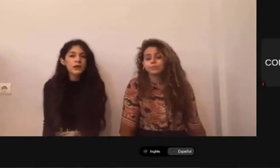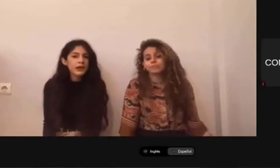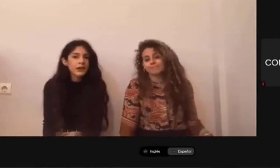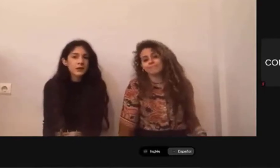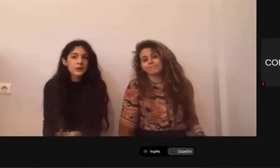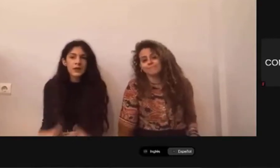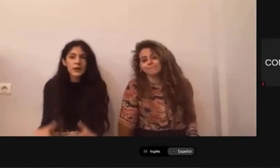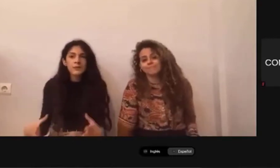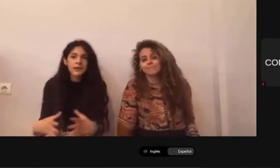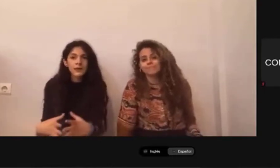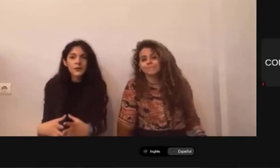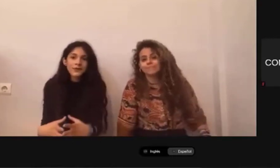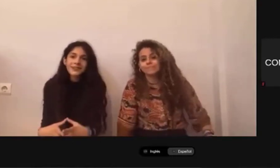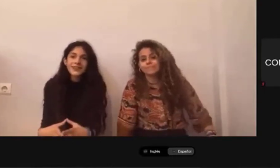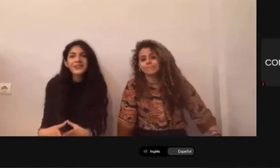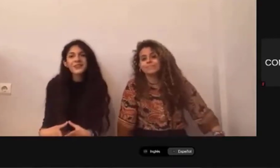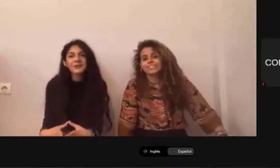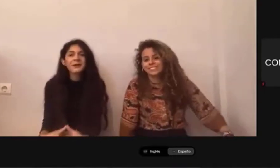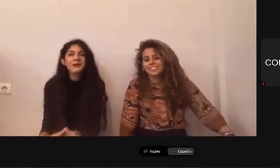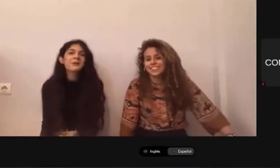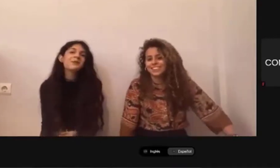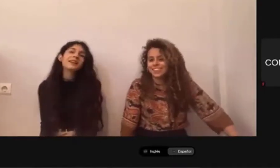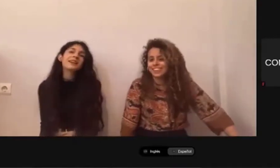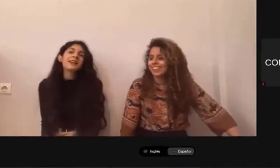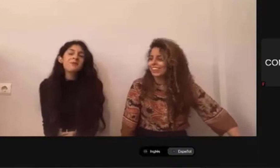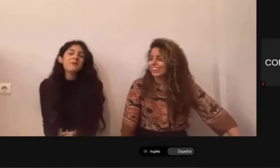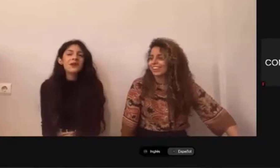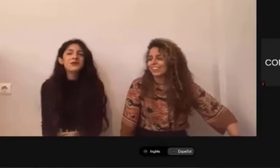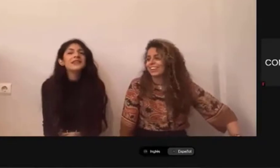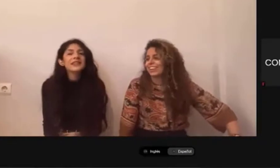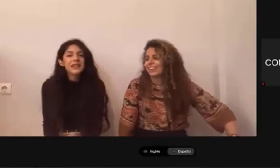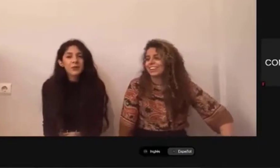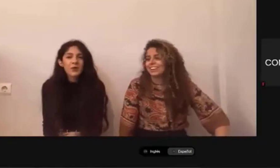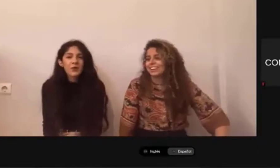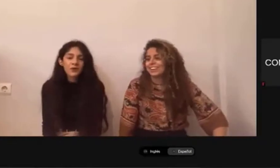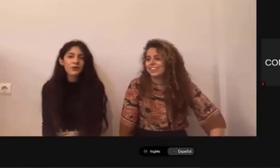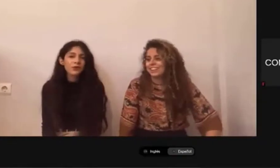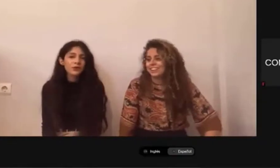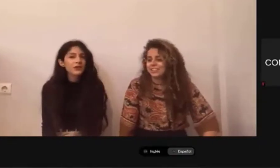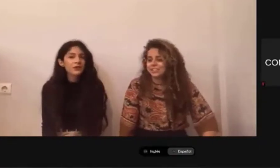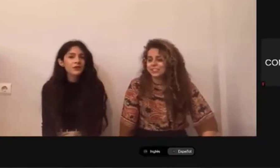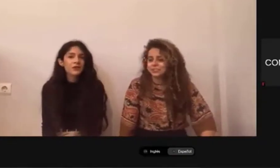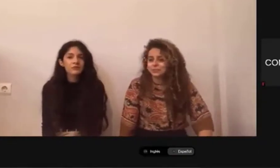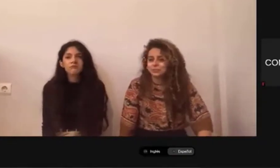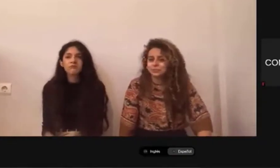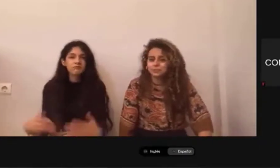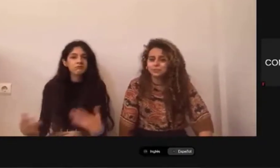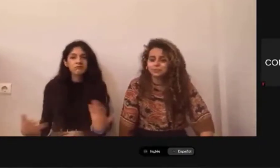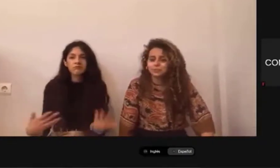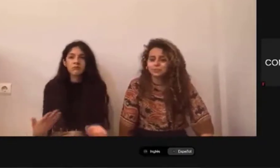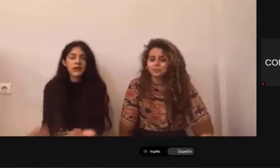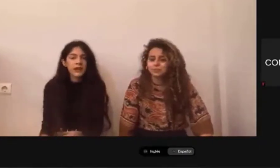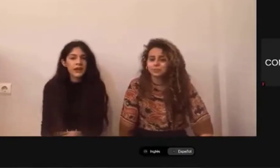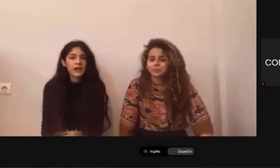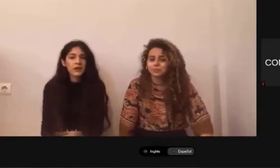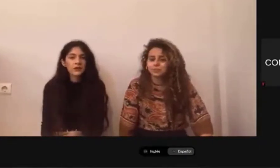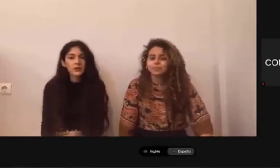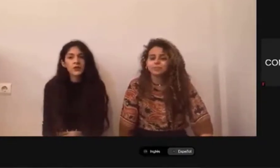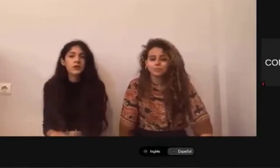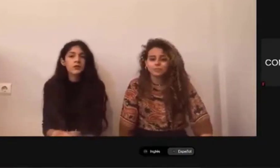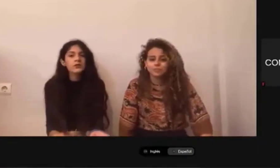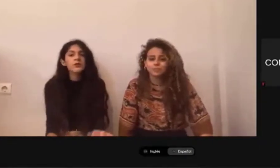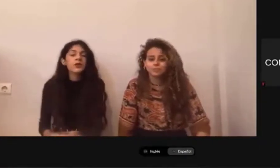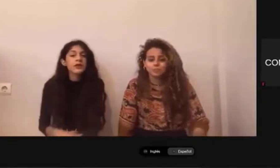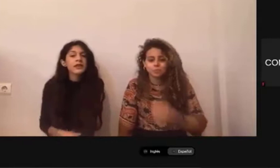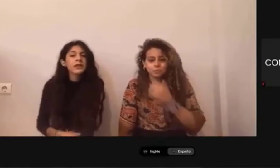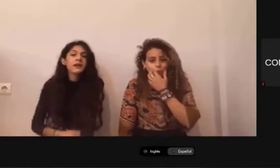la junta que éramos, la piñi junta que nos llamábamos, pero sí que tenemos contacto en general con